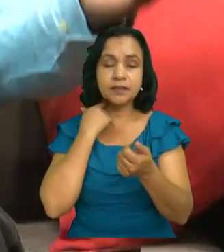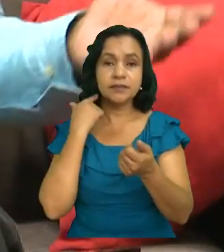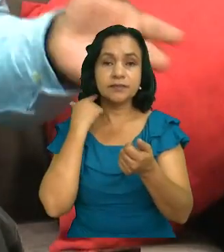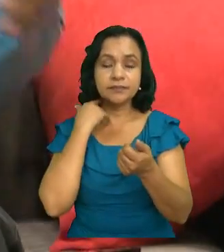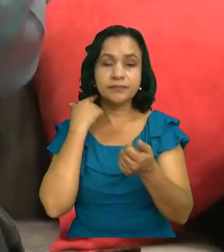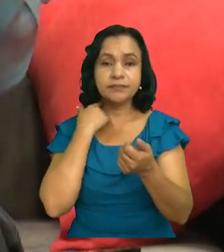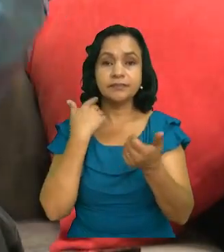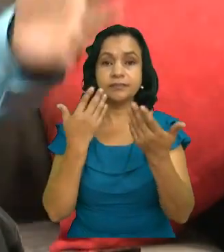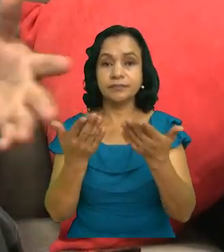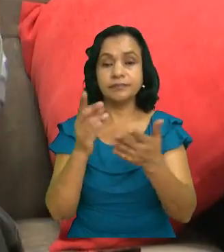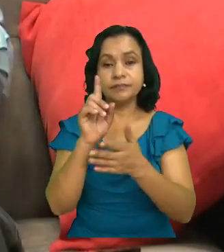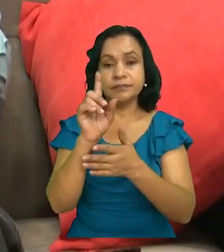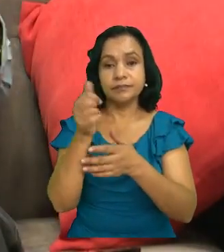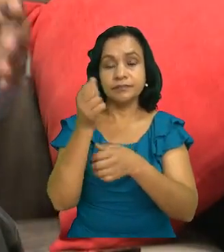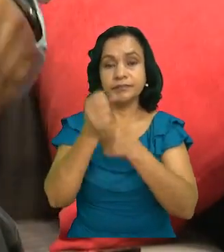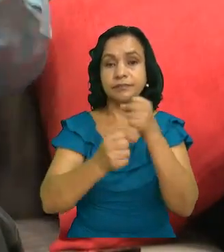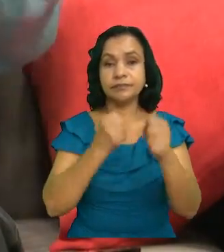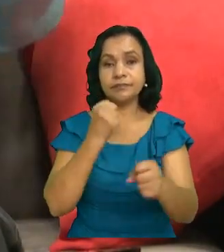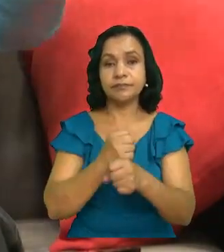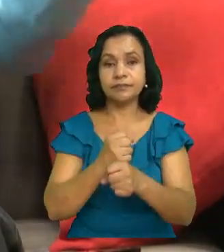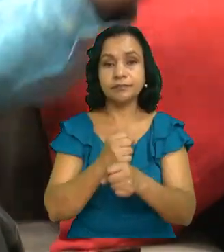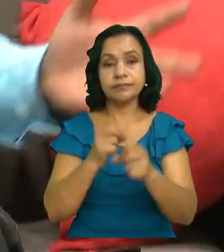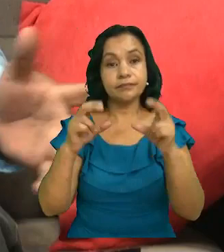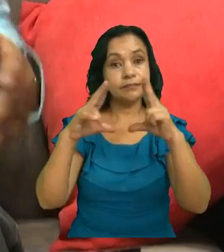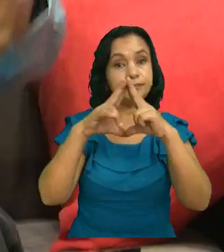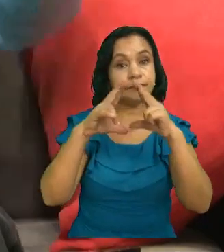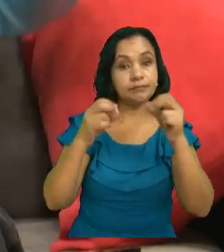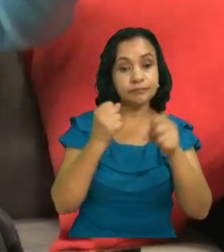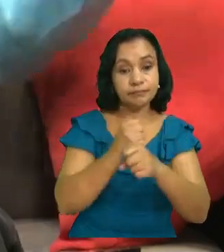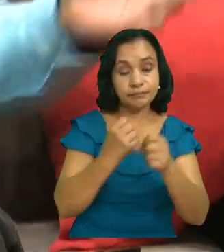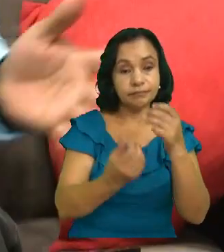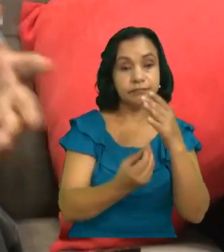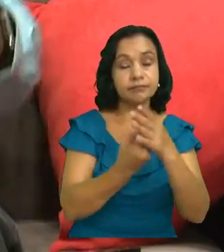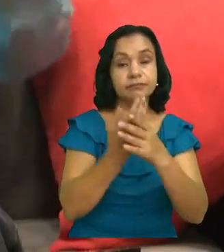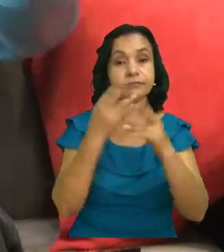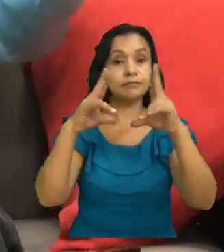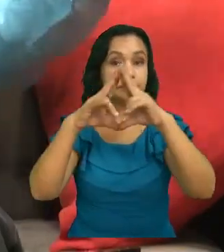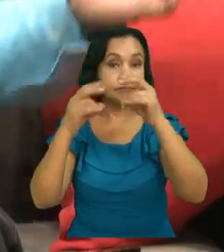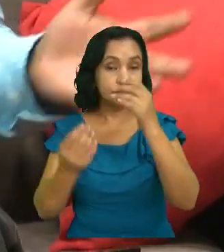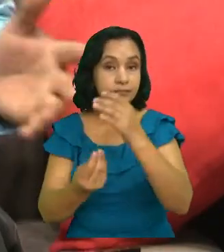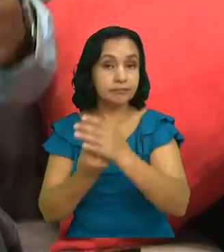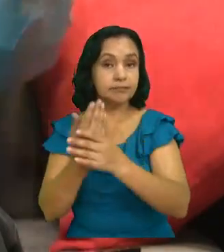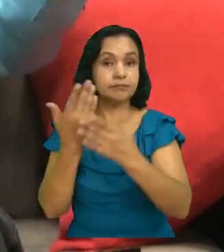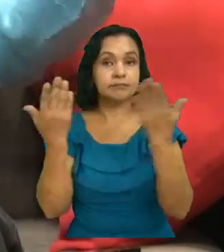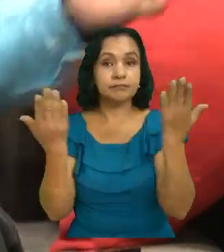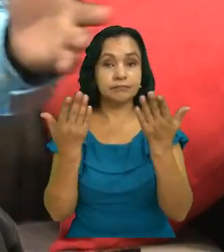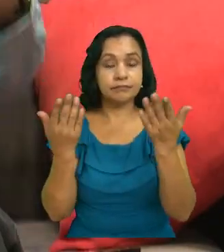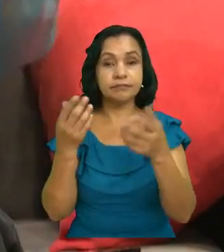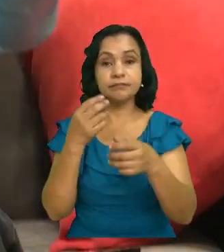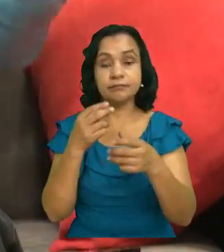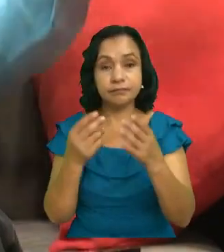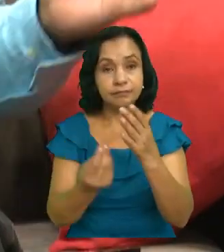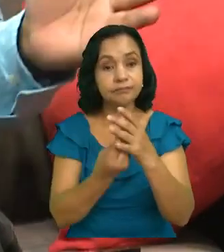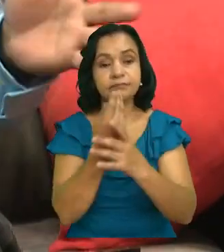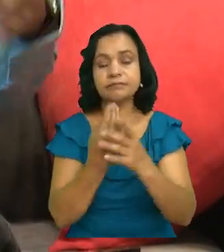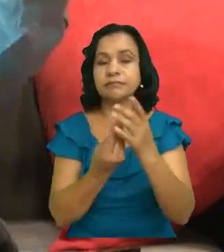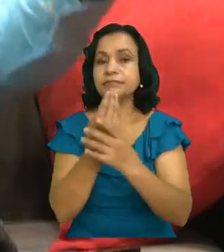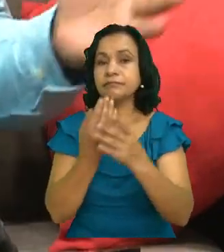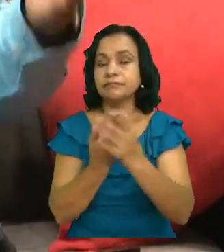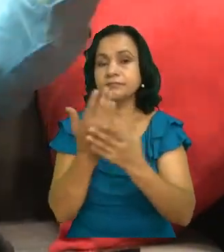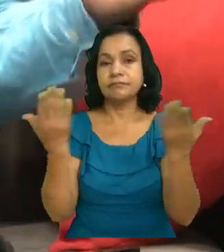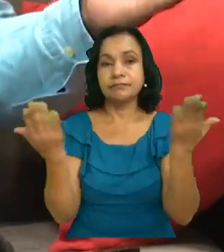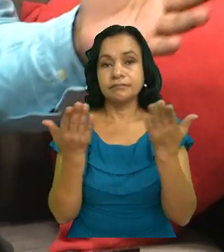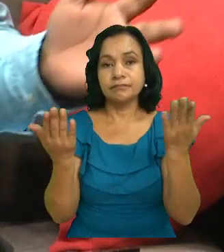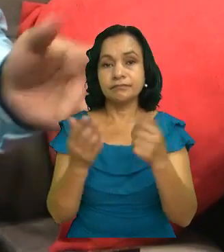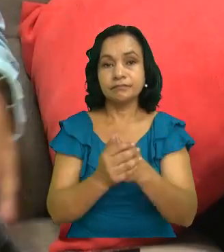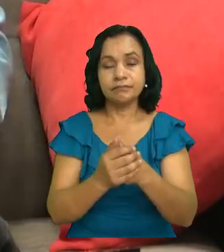escuchaba, bueno, durante 16 años escuchamos, bueno, es que Nicaragua es un país productivo, bueno, es que Nicaragua es un país productivo, bueno, es que hay que, el productivo y todo el mundo, bueno, todo hablaba del